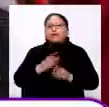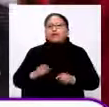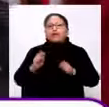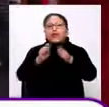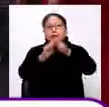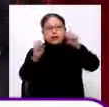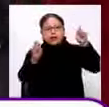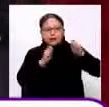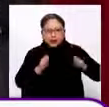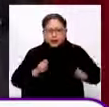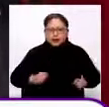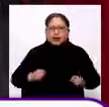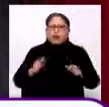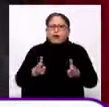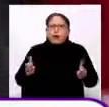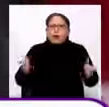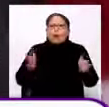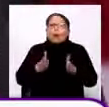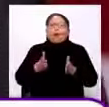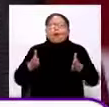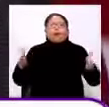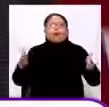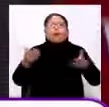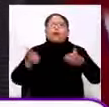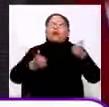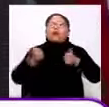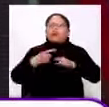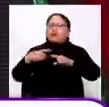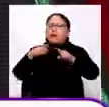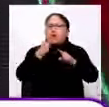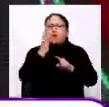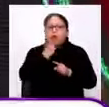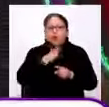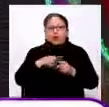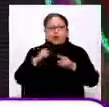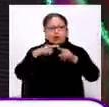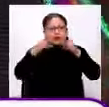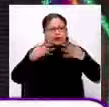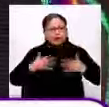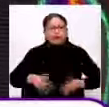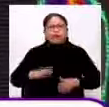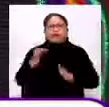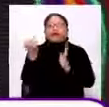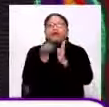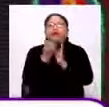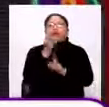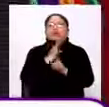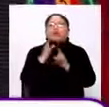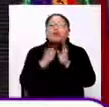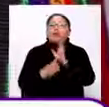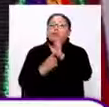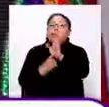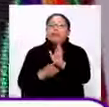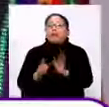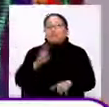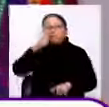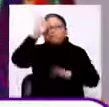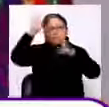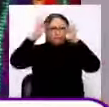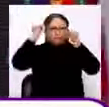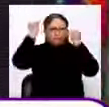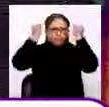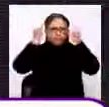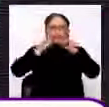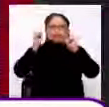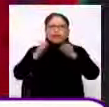colores, que nuestros clientes quieran, ¿no? Lo más importante es que nosotros destacamos nuestra cultura en cada prenda. La inspiración de cada uno de ellos es